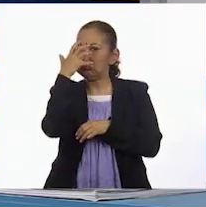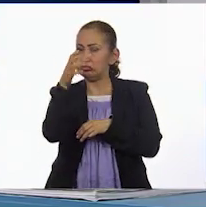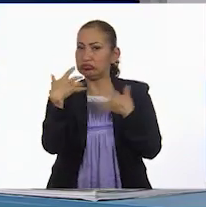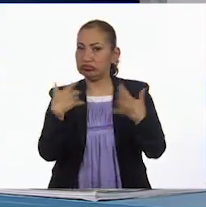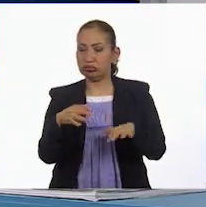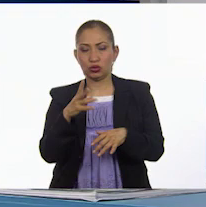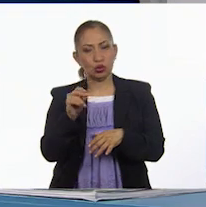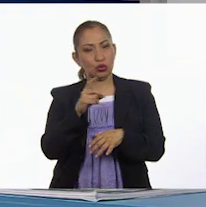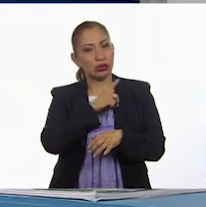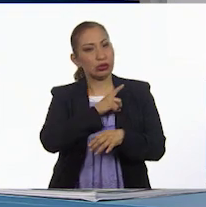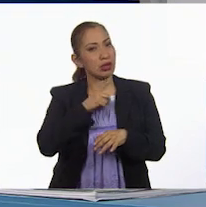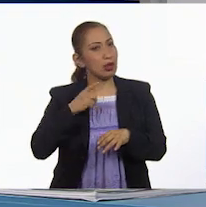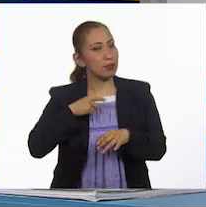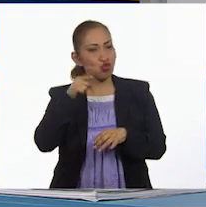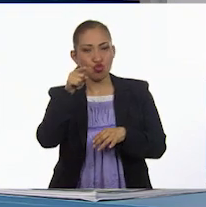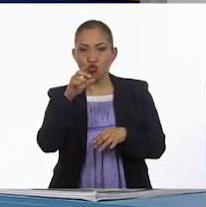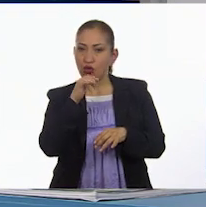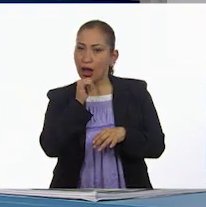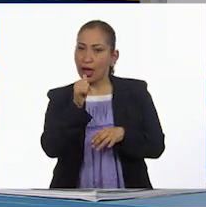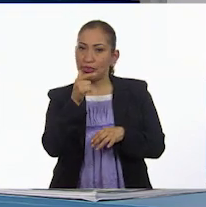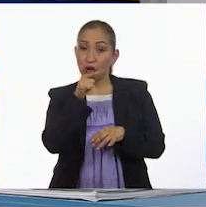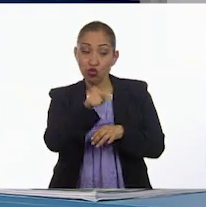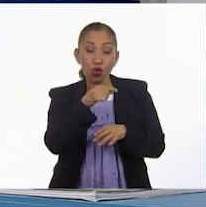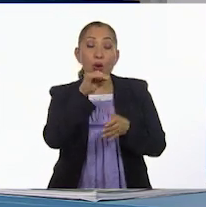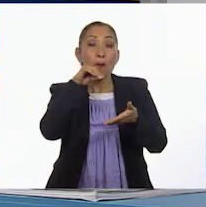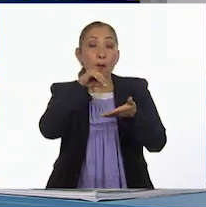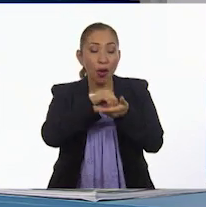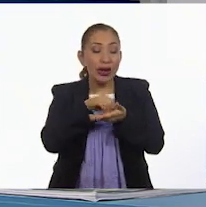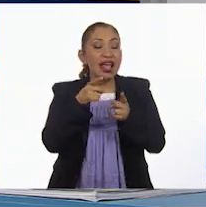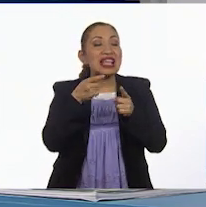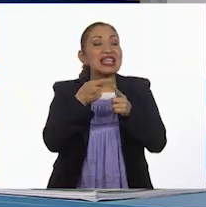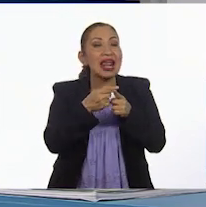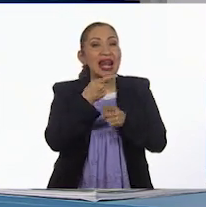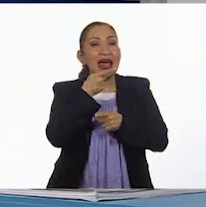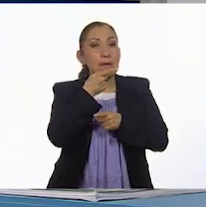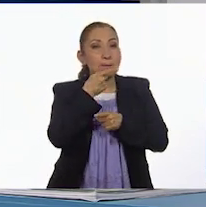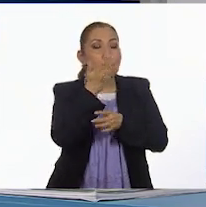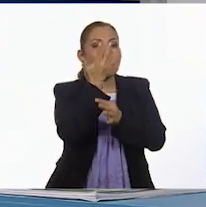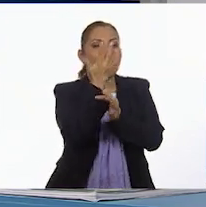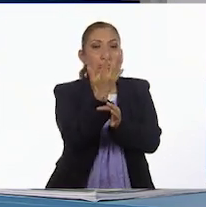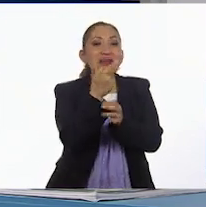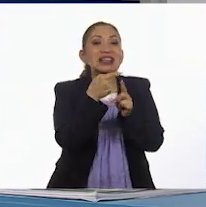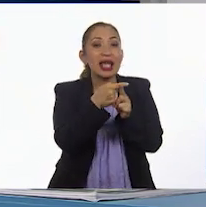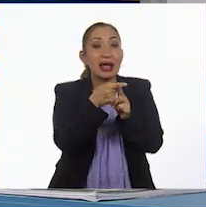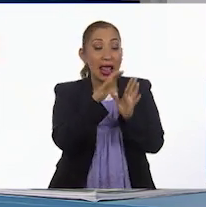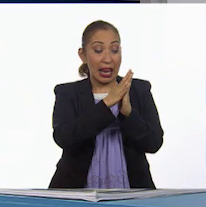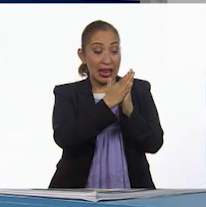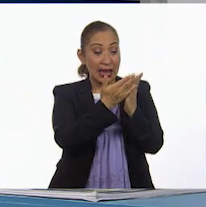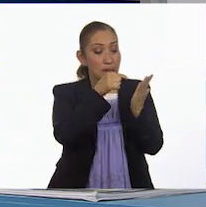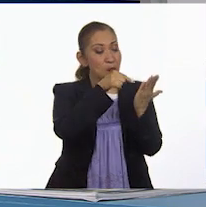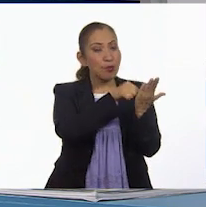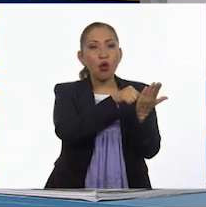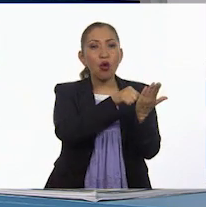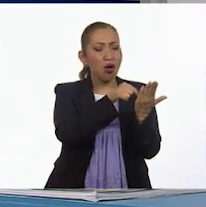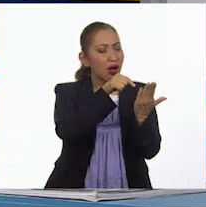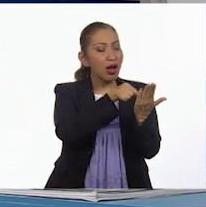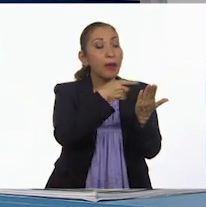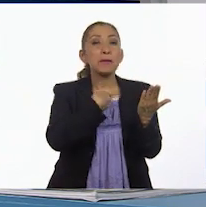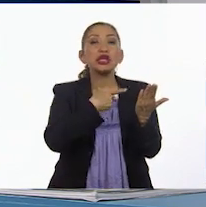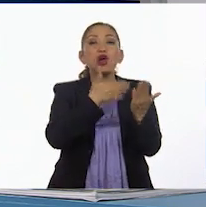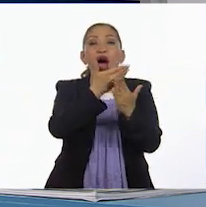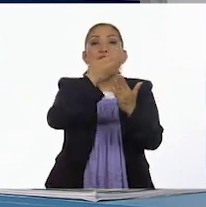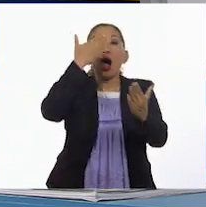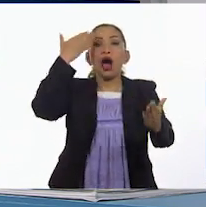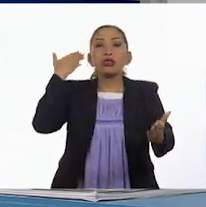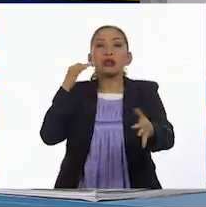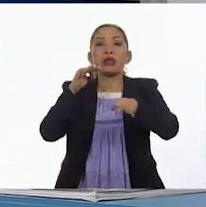pues eso no lo debes hacer, porque pues se supone que detrás de cada libro hay personas que se